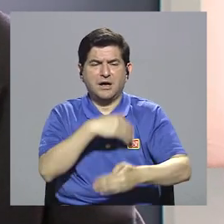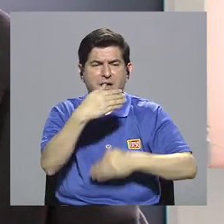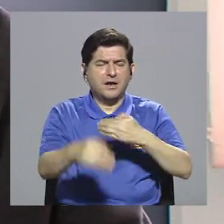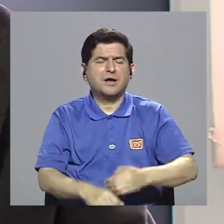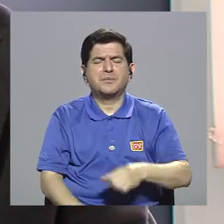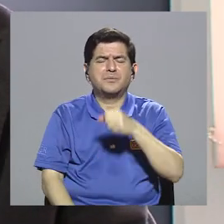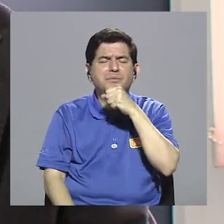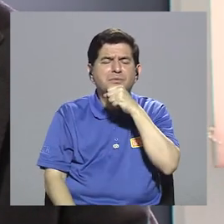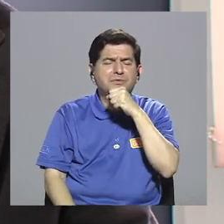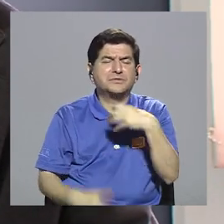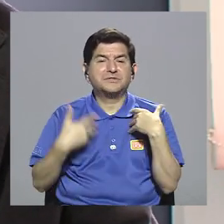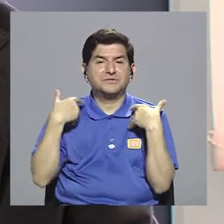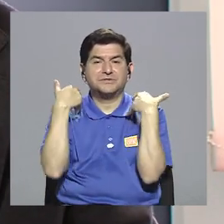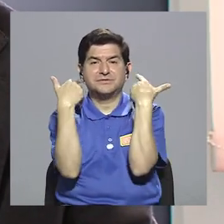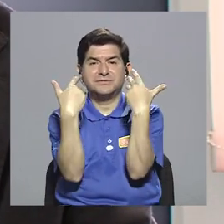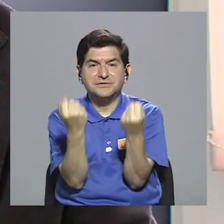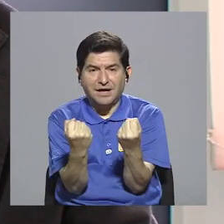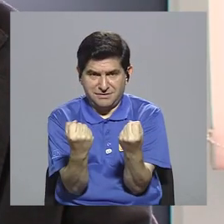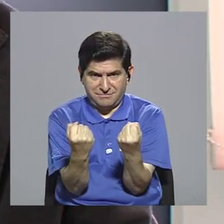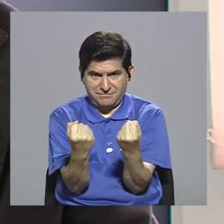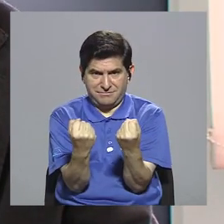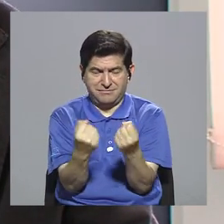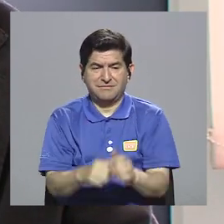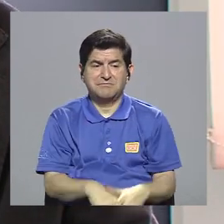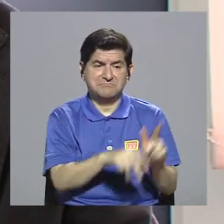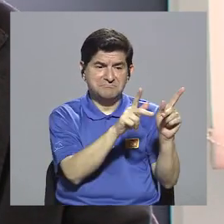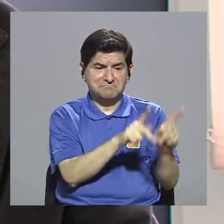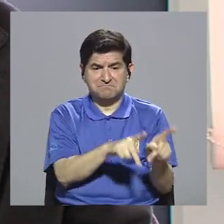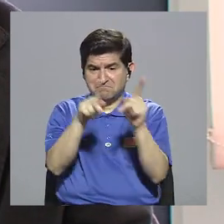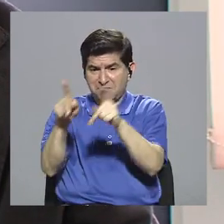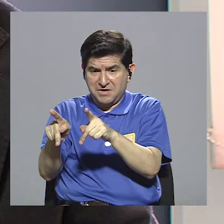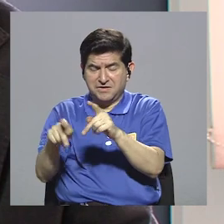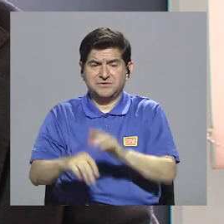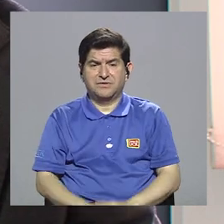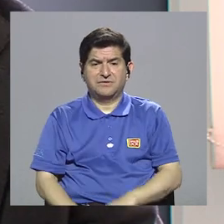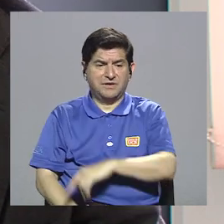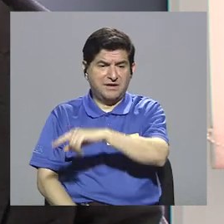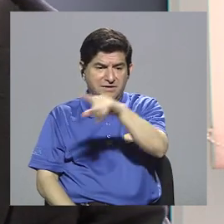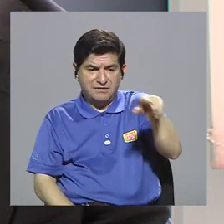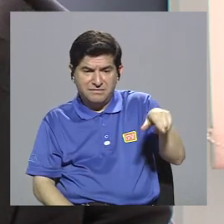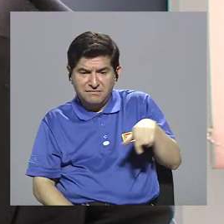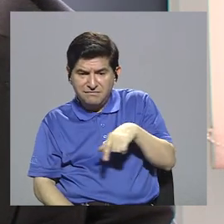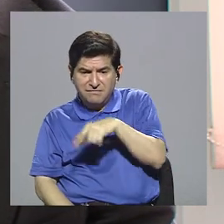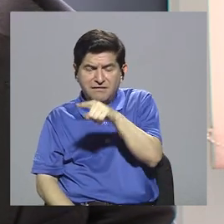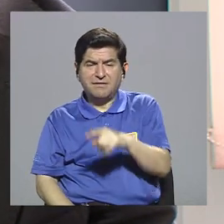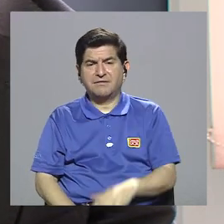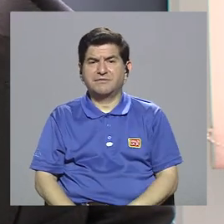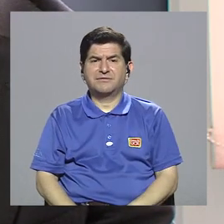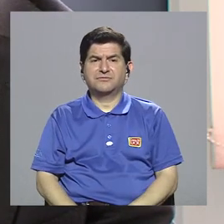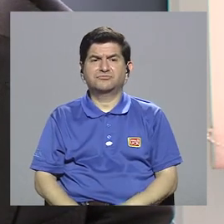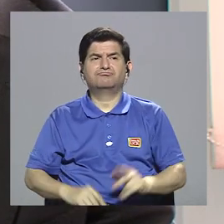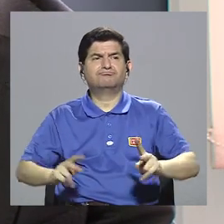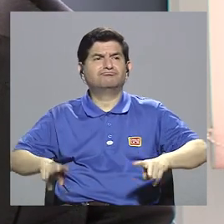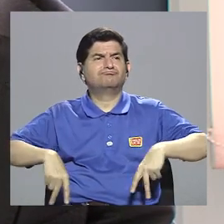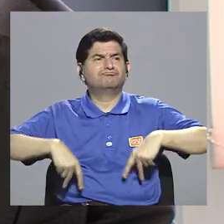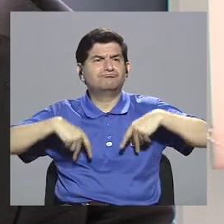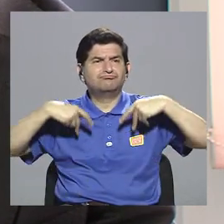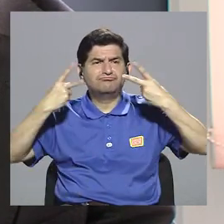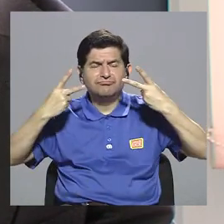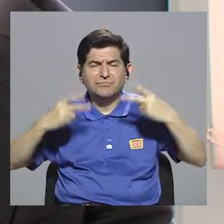el envejecimiento saludable en que la gente tenga una vida